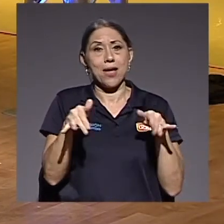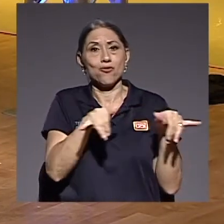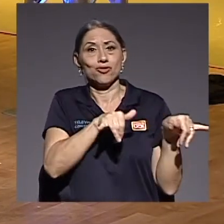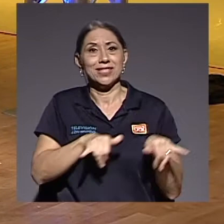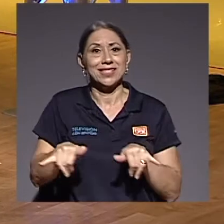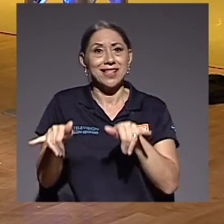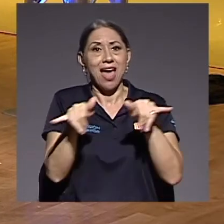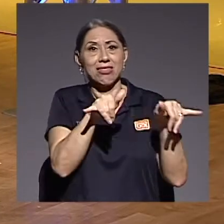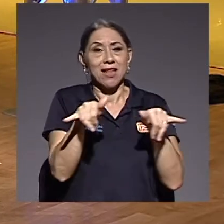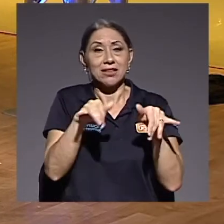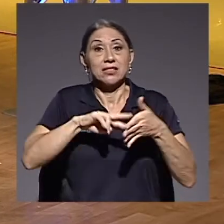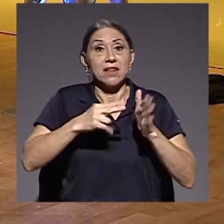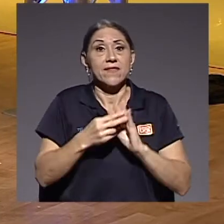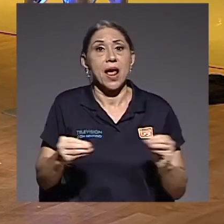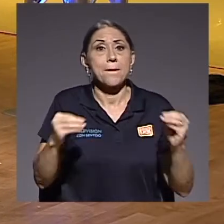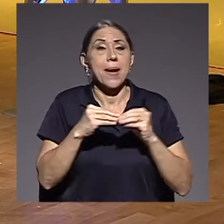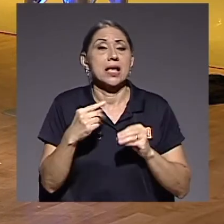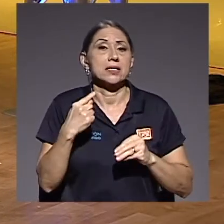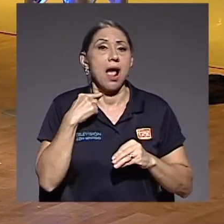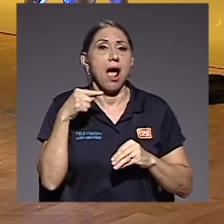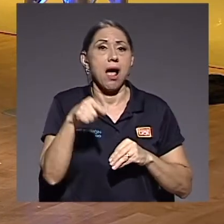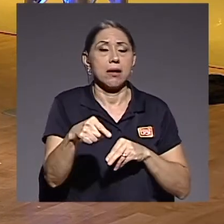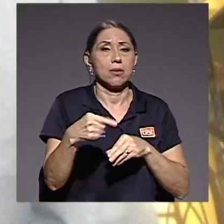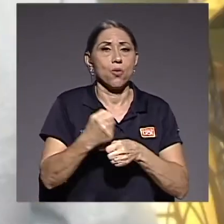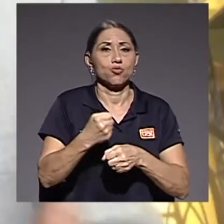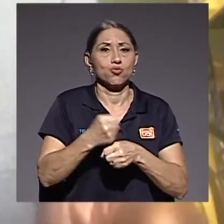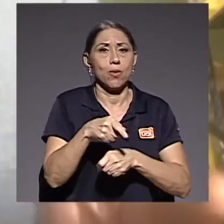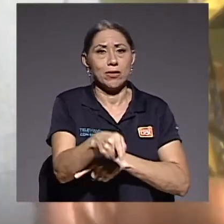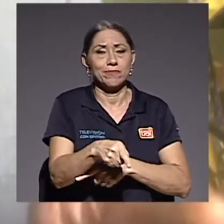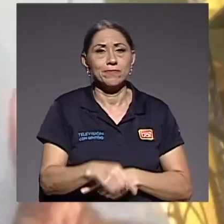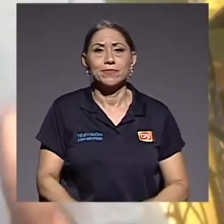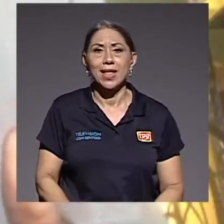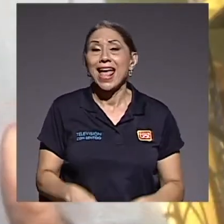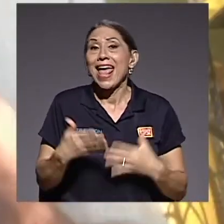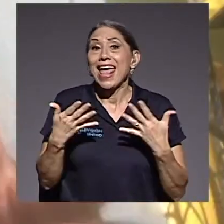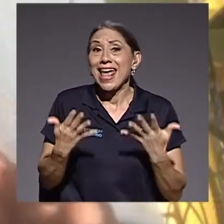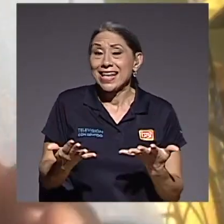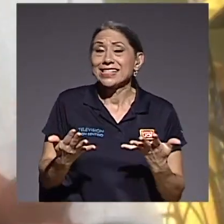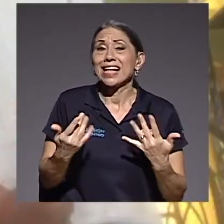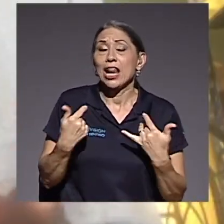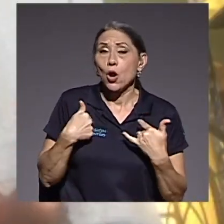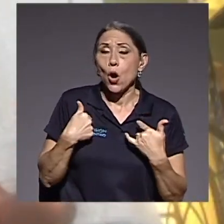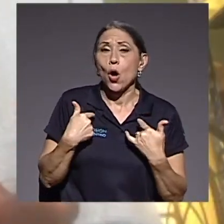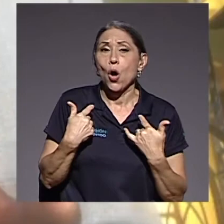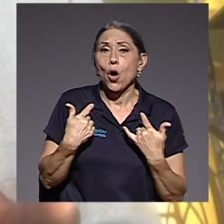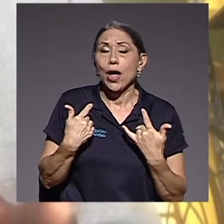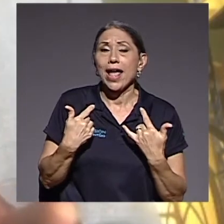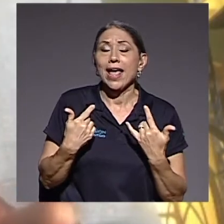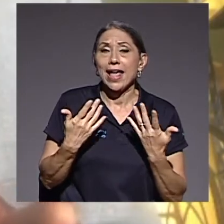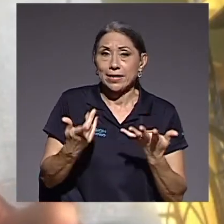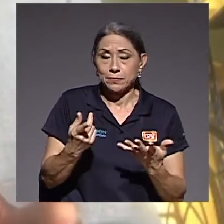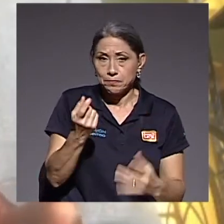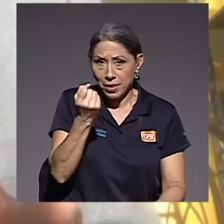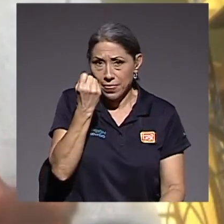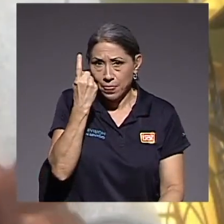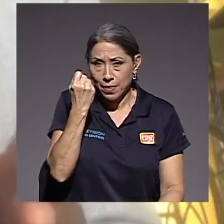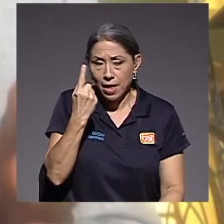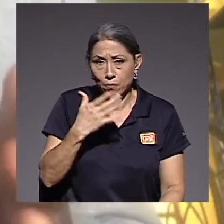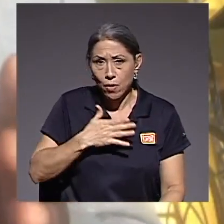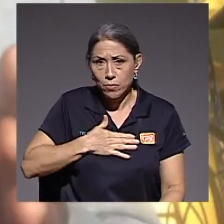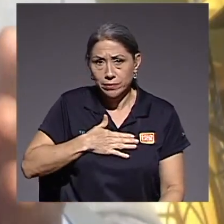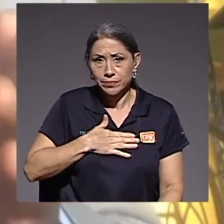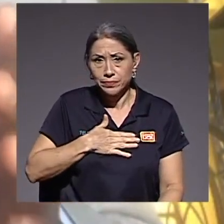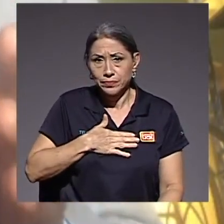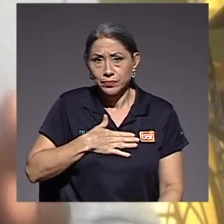un costo mayor de la vía. Y también en es que lo está encareciendo. Es que, entiéndame,